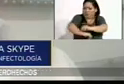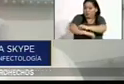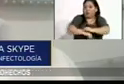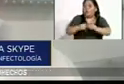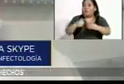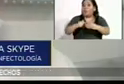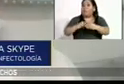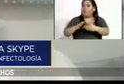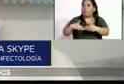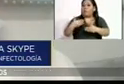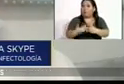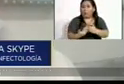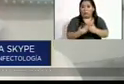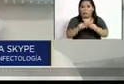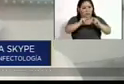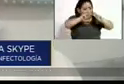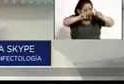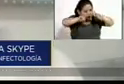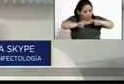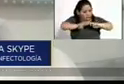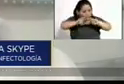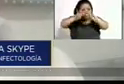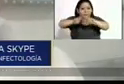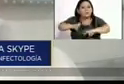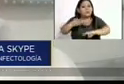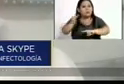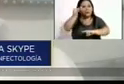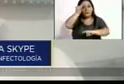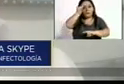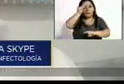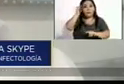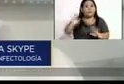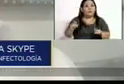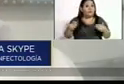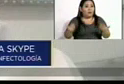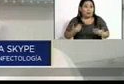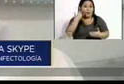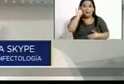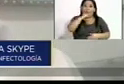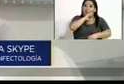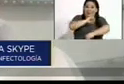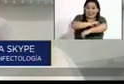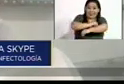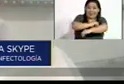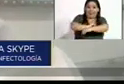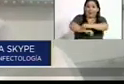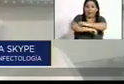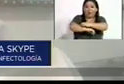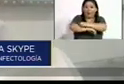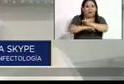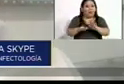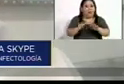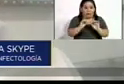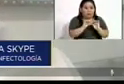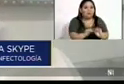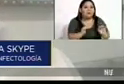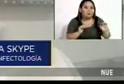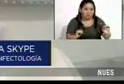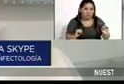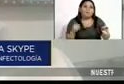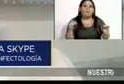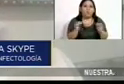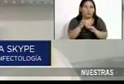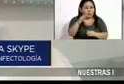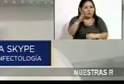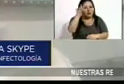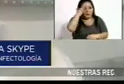Pero posteriormente con los estudios han fortalecido el hecho de que el SICA afectó a muchos niños. Ustedes